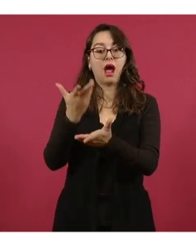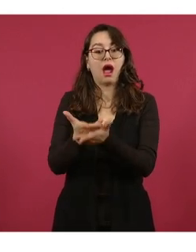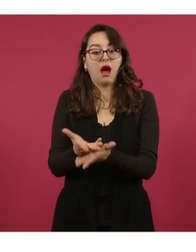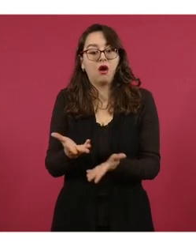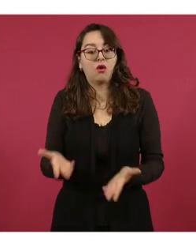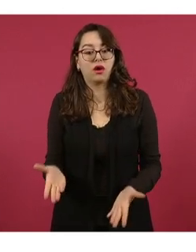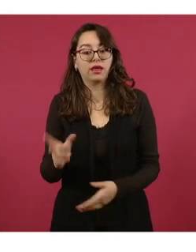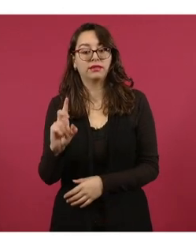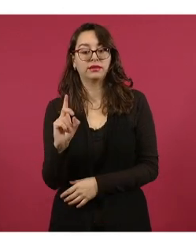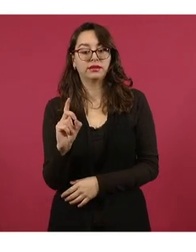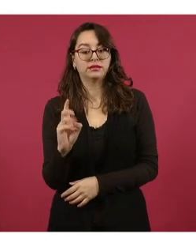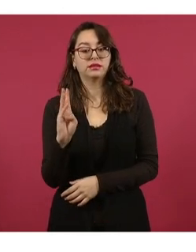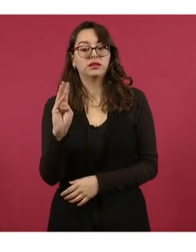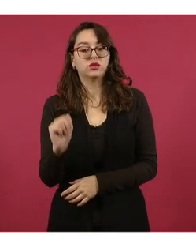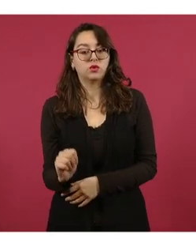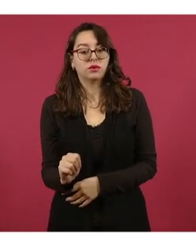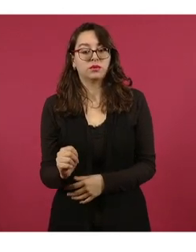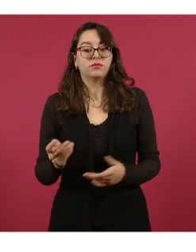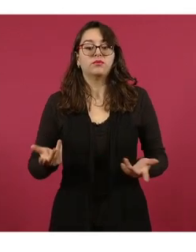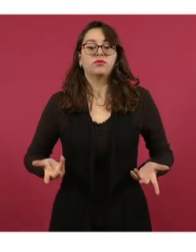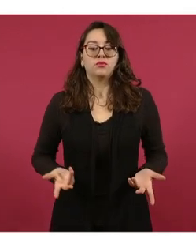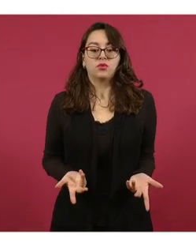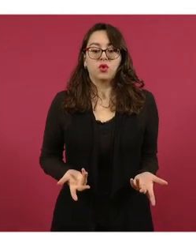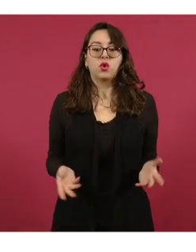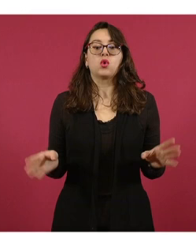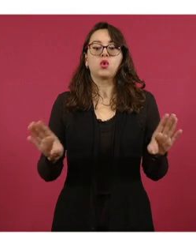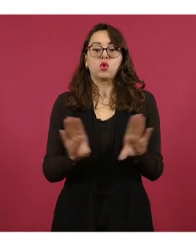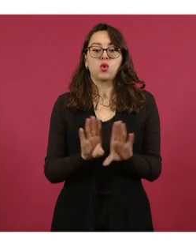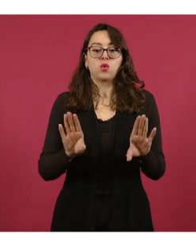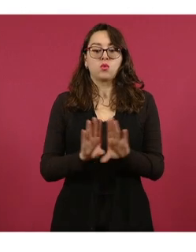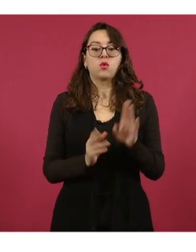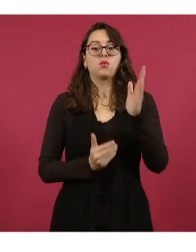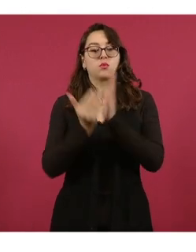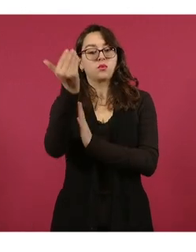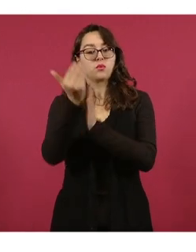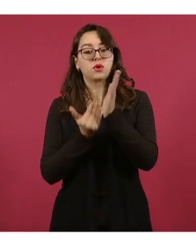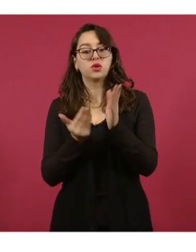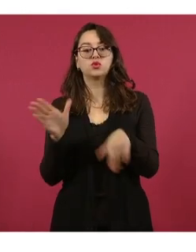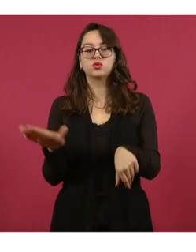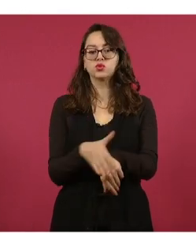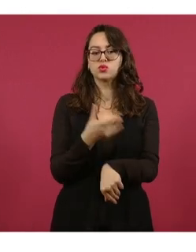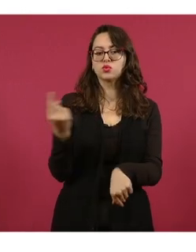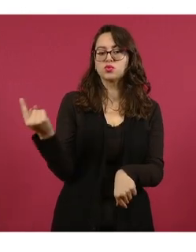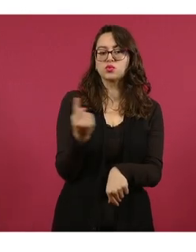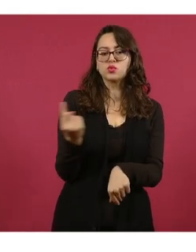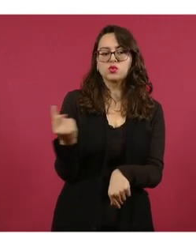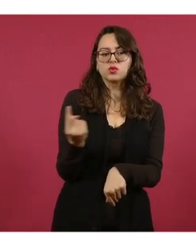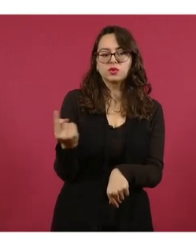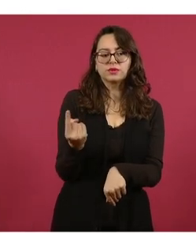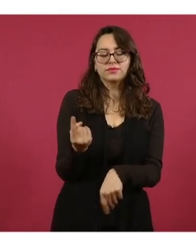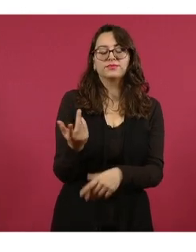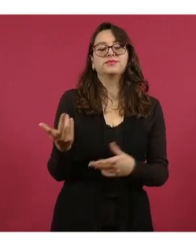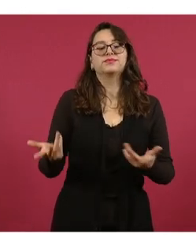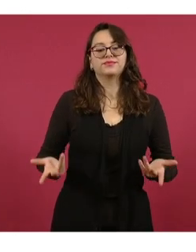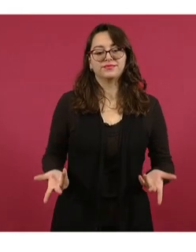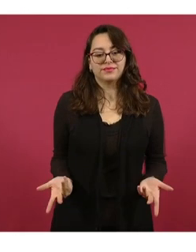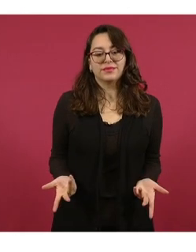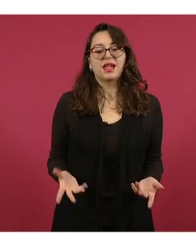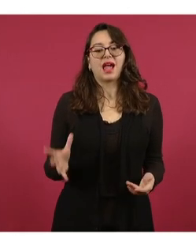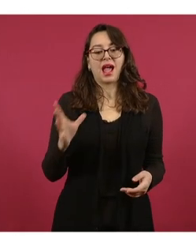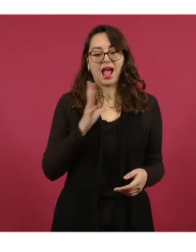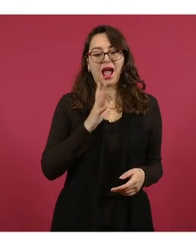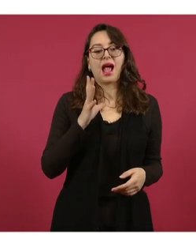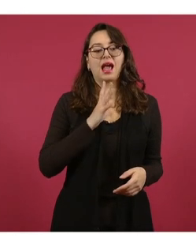qué? ¿Cómo se han bajado este delito? Obviamente, con la detención de delincuentes,